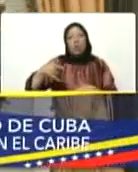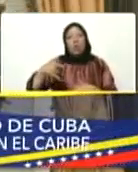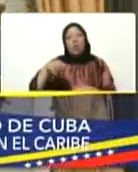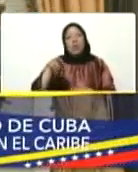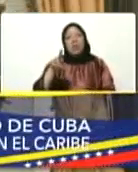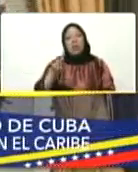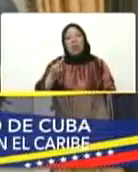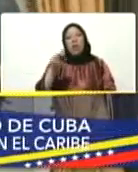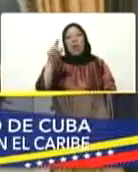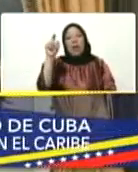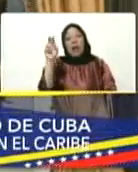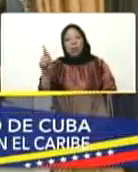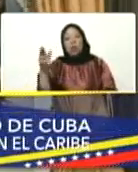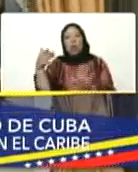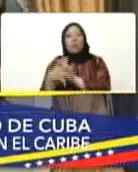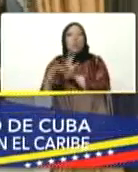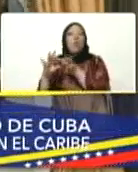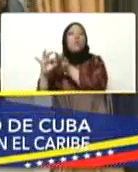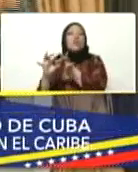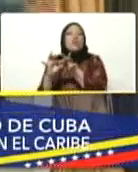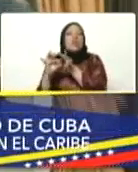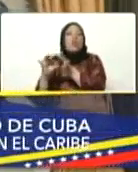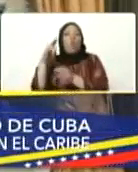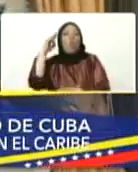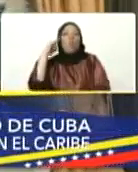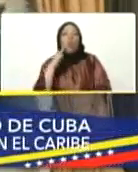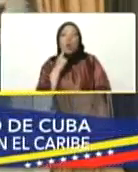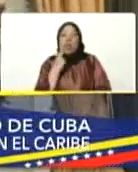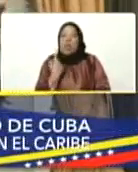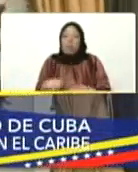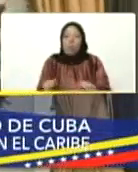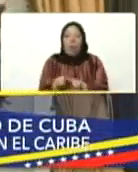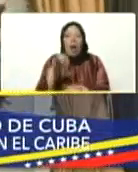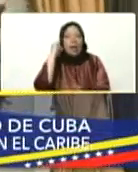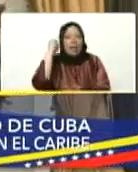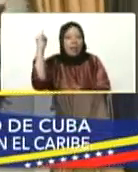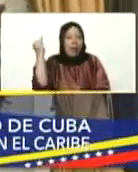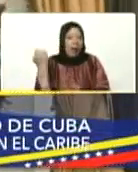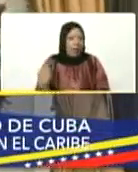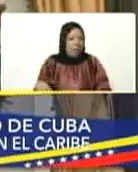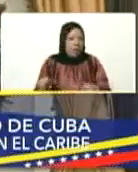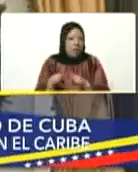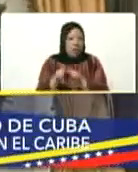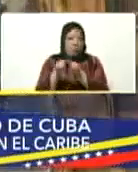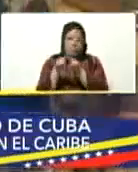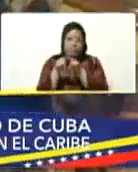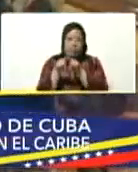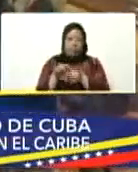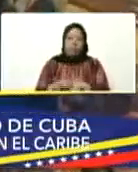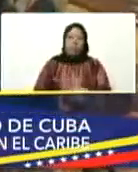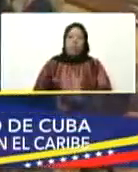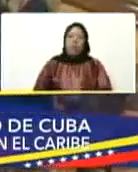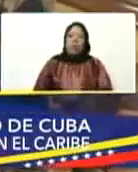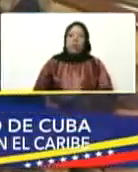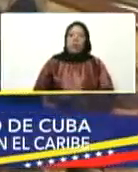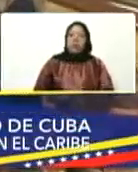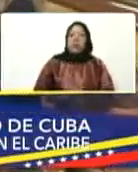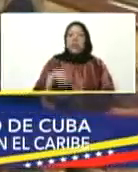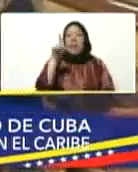Estamos unidos en la raíz de Bolívar, profunda. Estamos unidos en la raíz de José Martí.